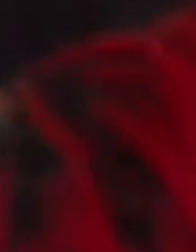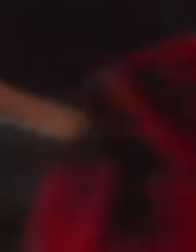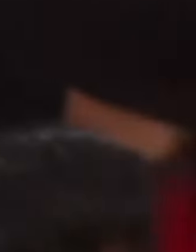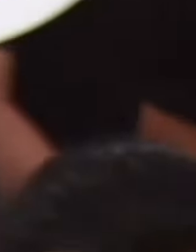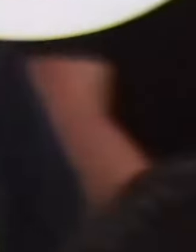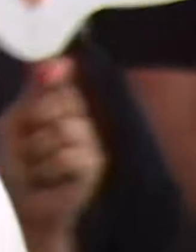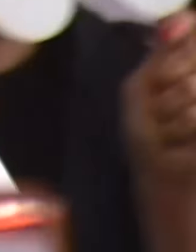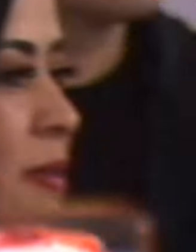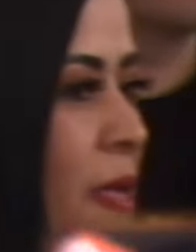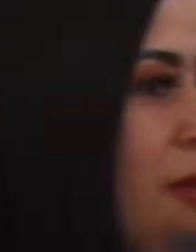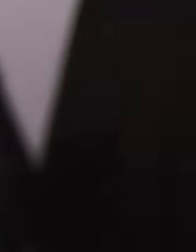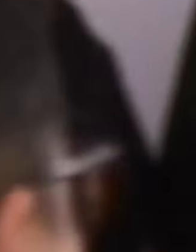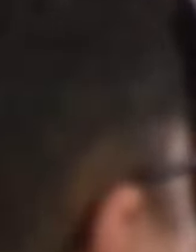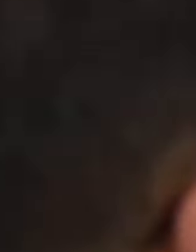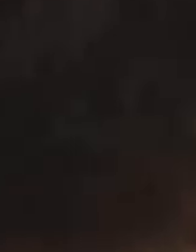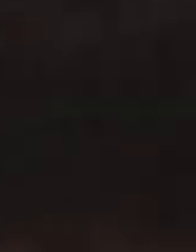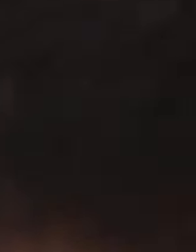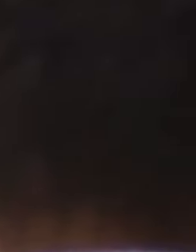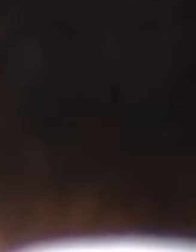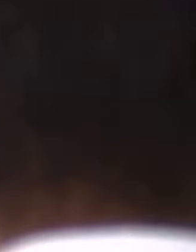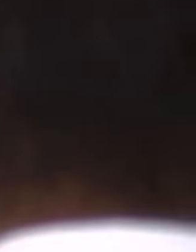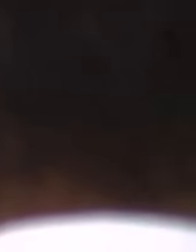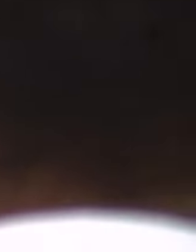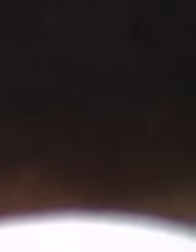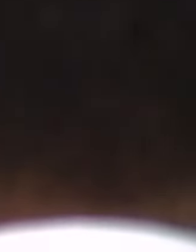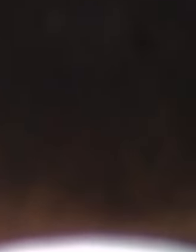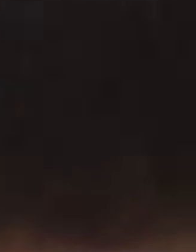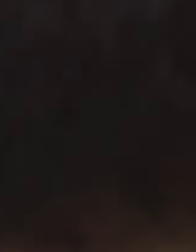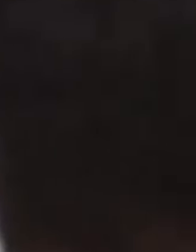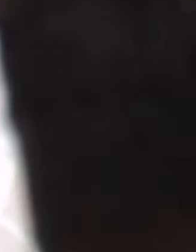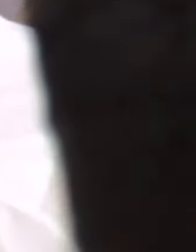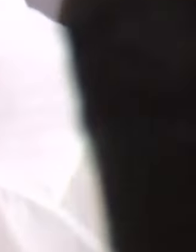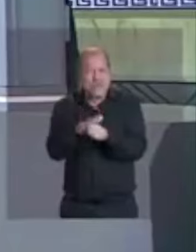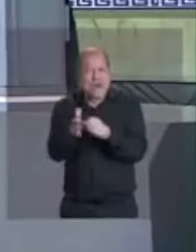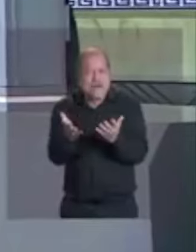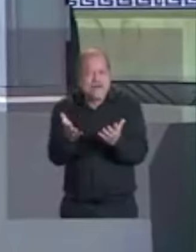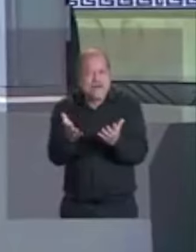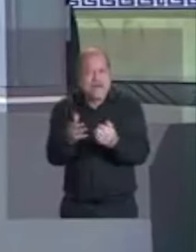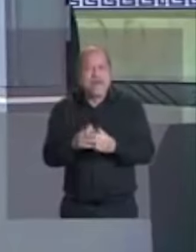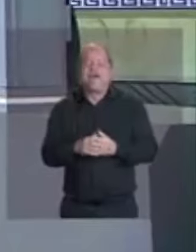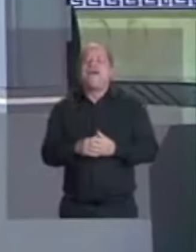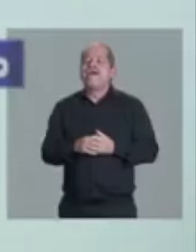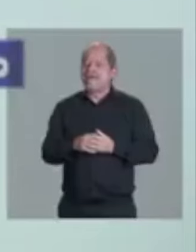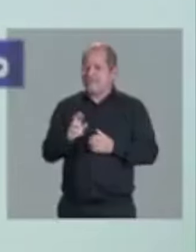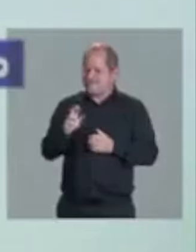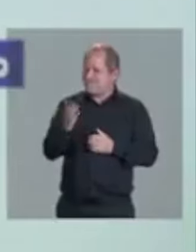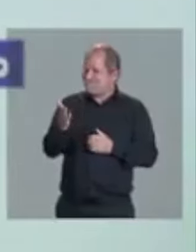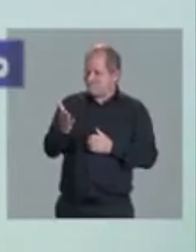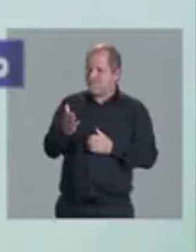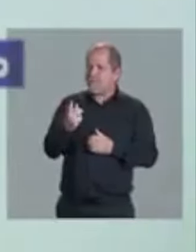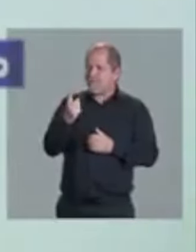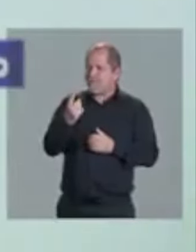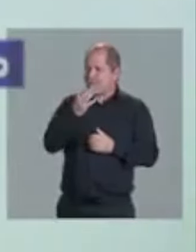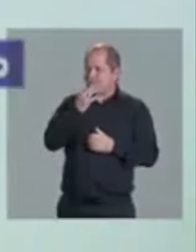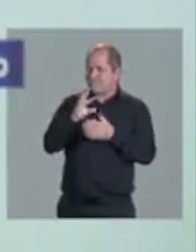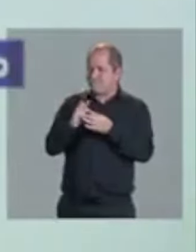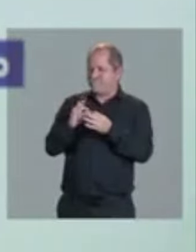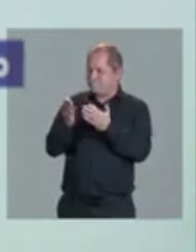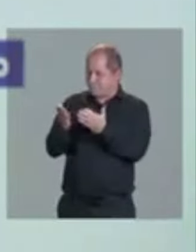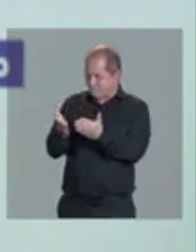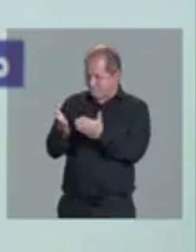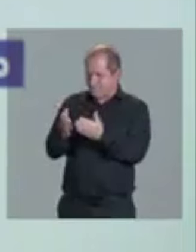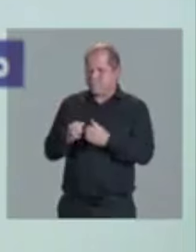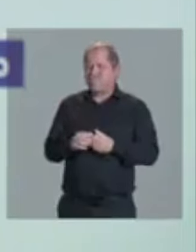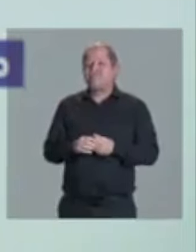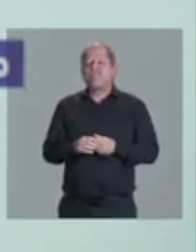la 4T y lo que es el presidente. A mí me parece que está muy claro que la oposición, Xochitl Gálvez, está confrontada al